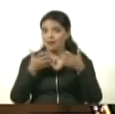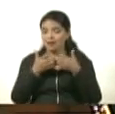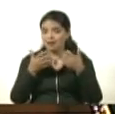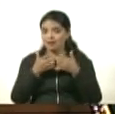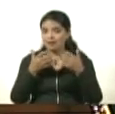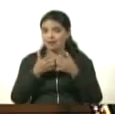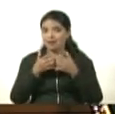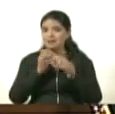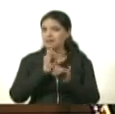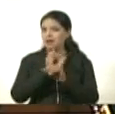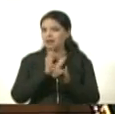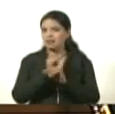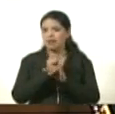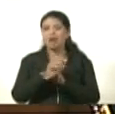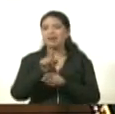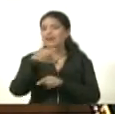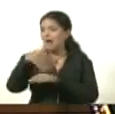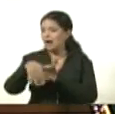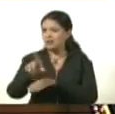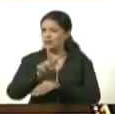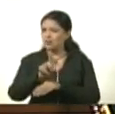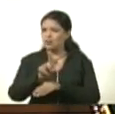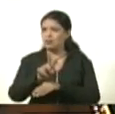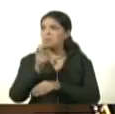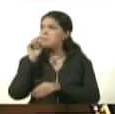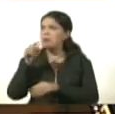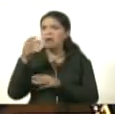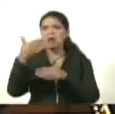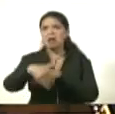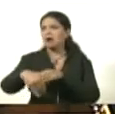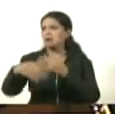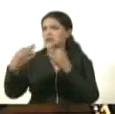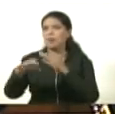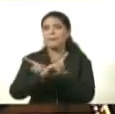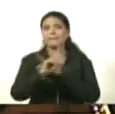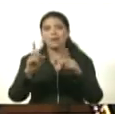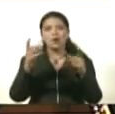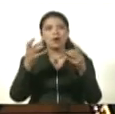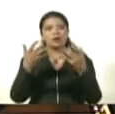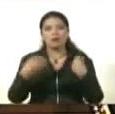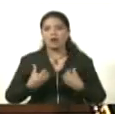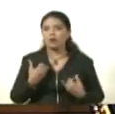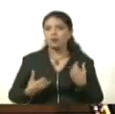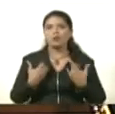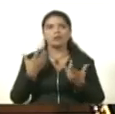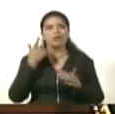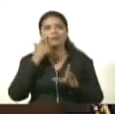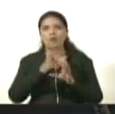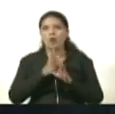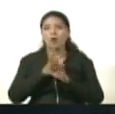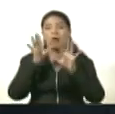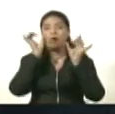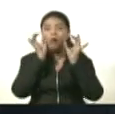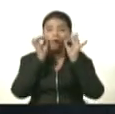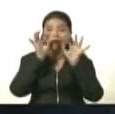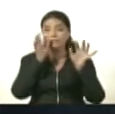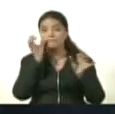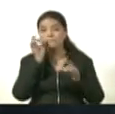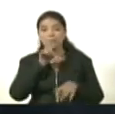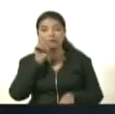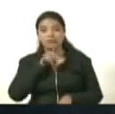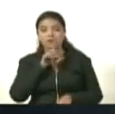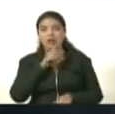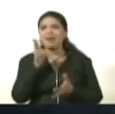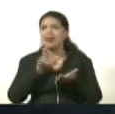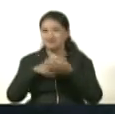guerra virtual, no la de la calle, vean en la calle que no hay nada. En esta guerra psicológica de angustia, de ansiedad, de mentiras, de donde la verdad no